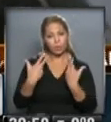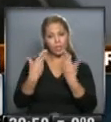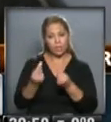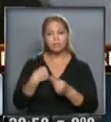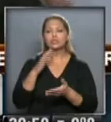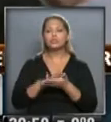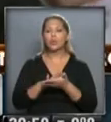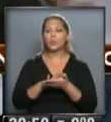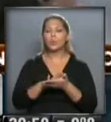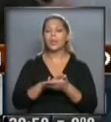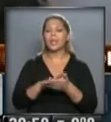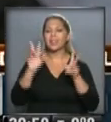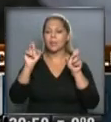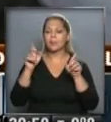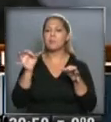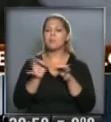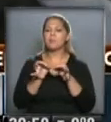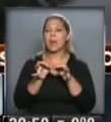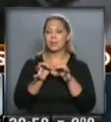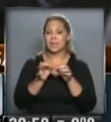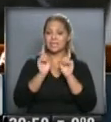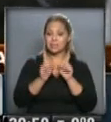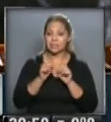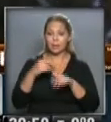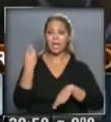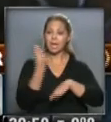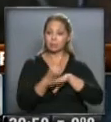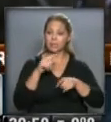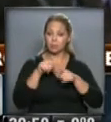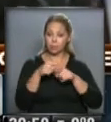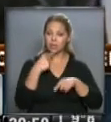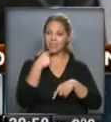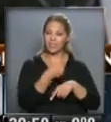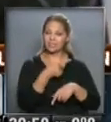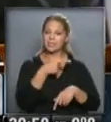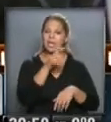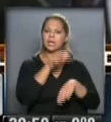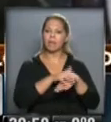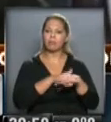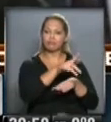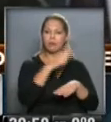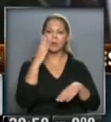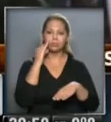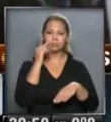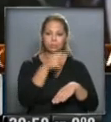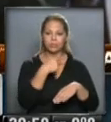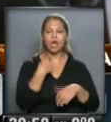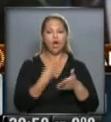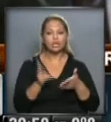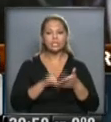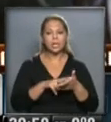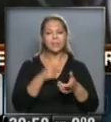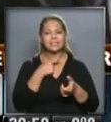la cuestión Malvinas, y también el canciller argentino acusó al Reino Unido de un nuevo intento